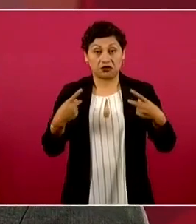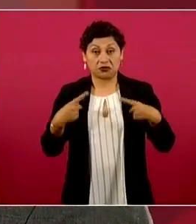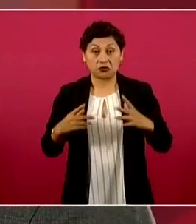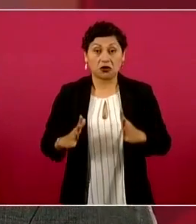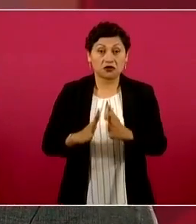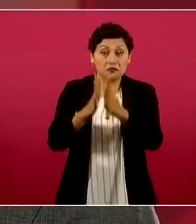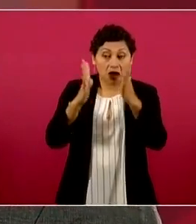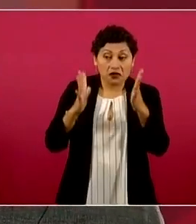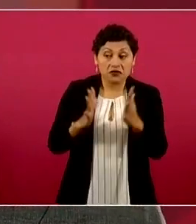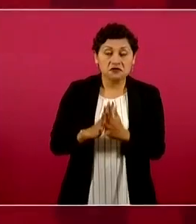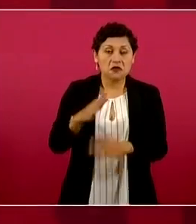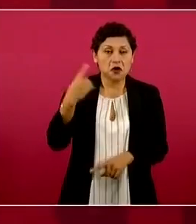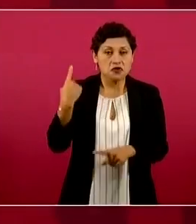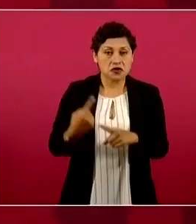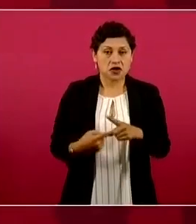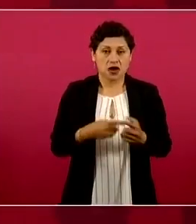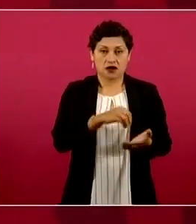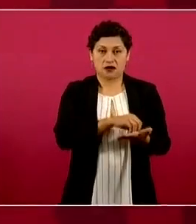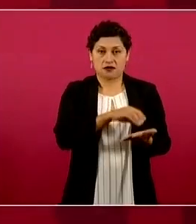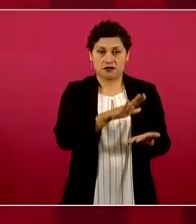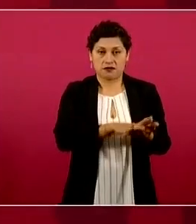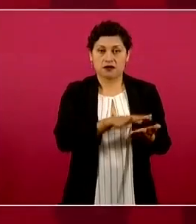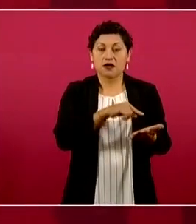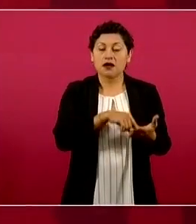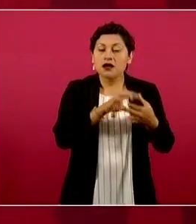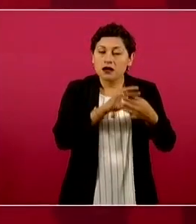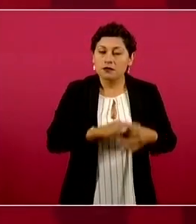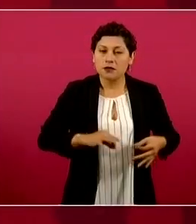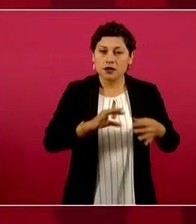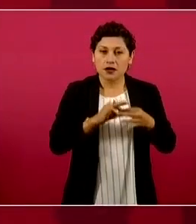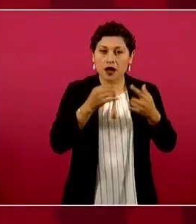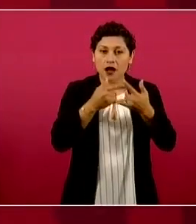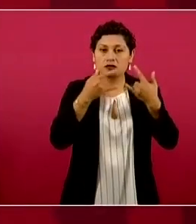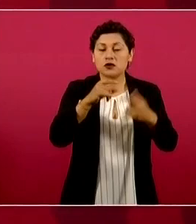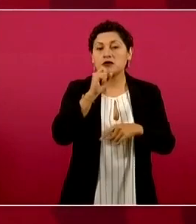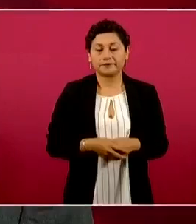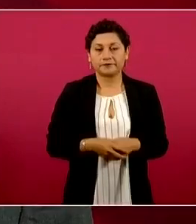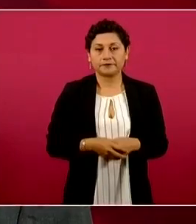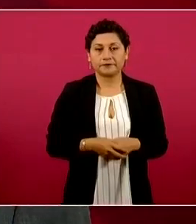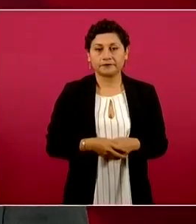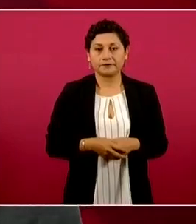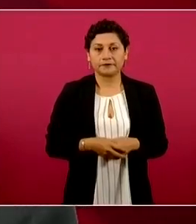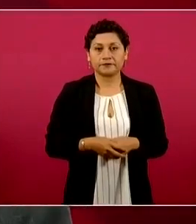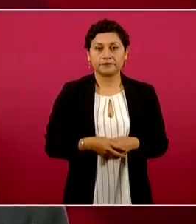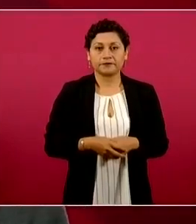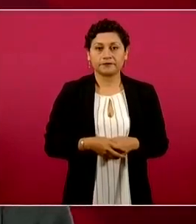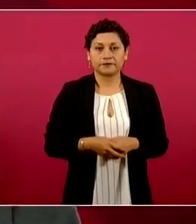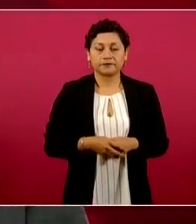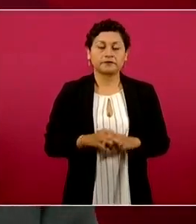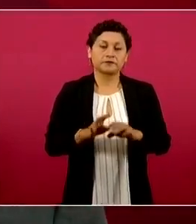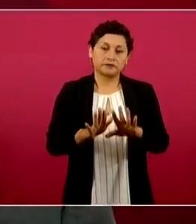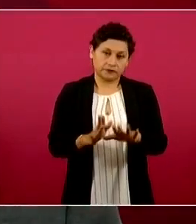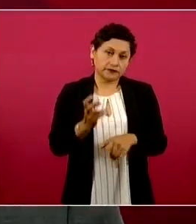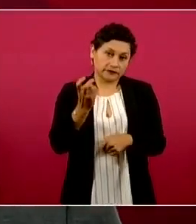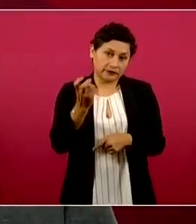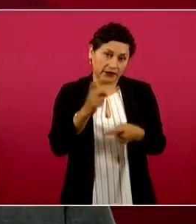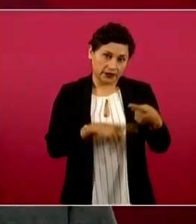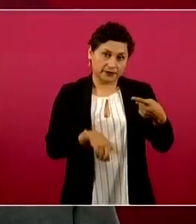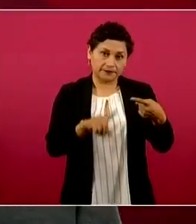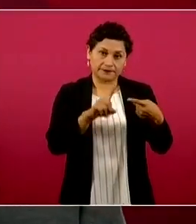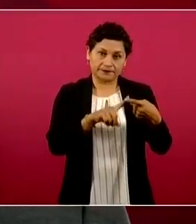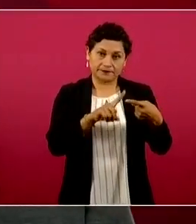y los horrores que se cometieron entonces ese es una parte